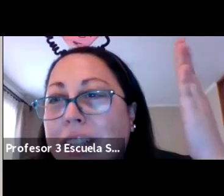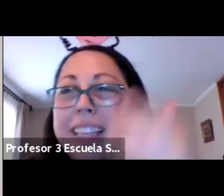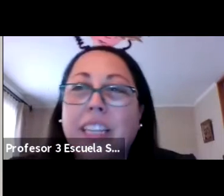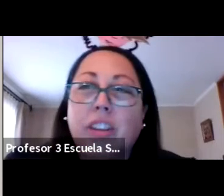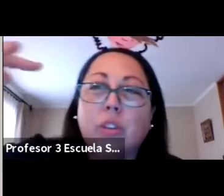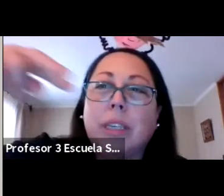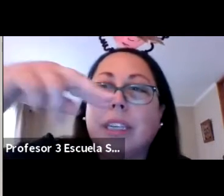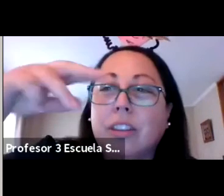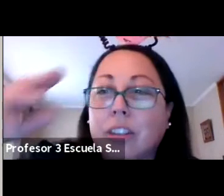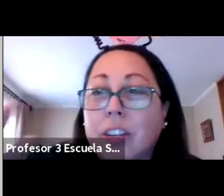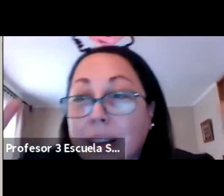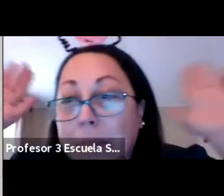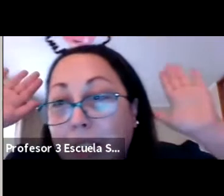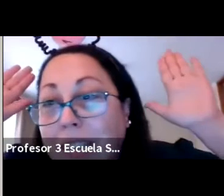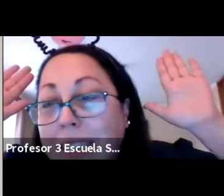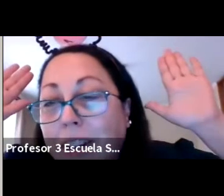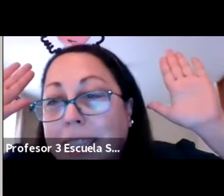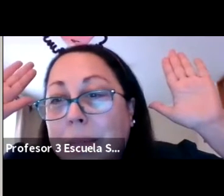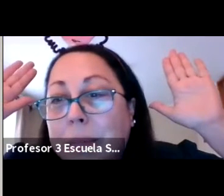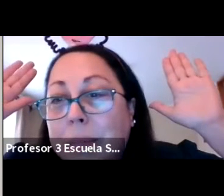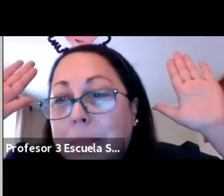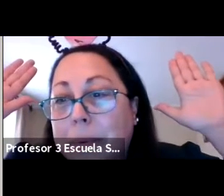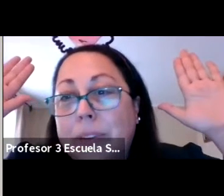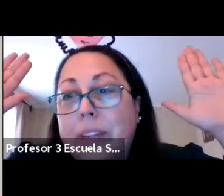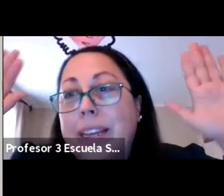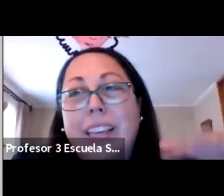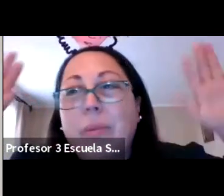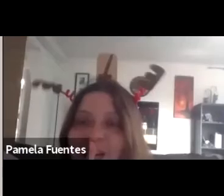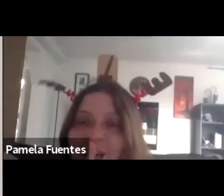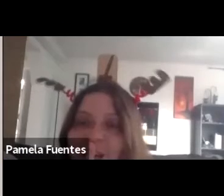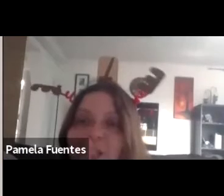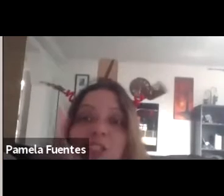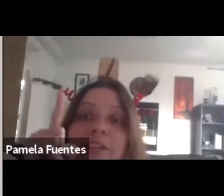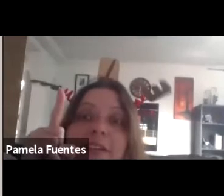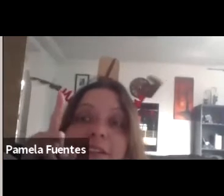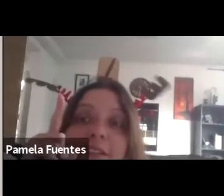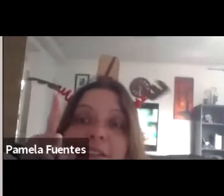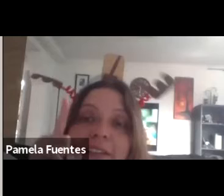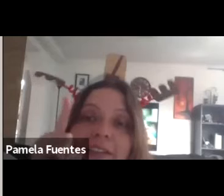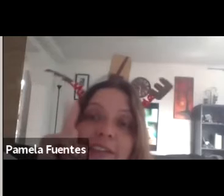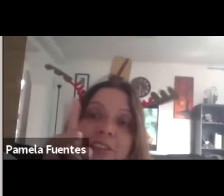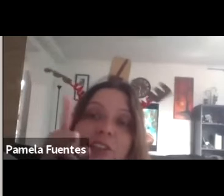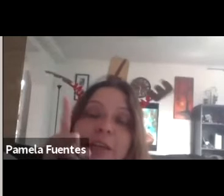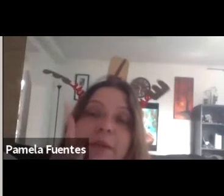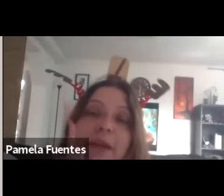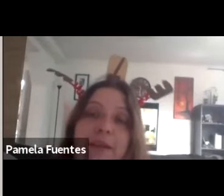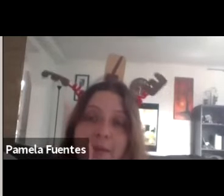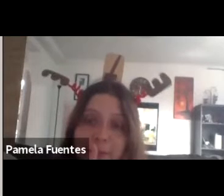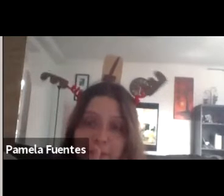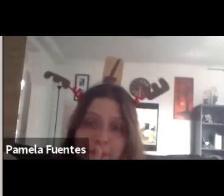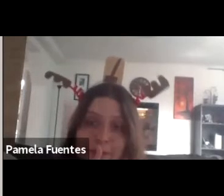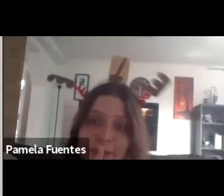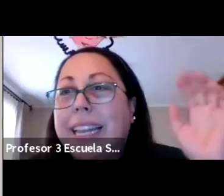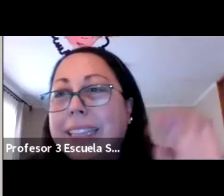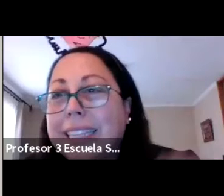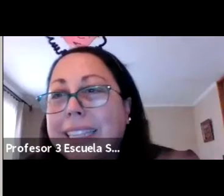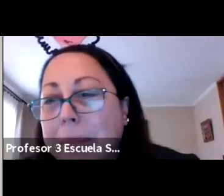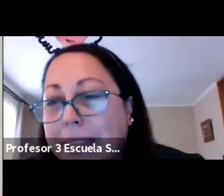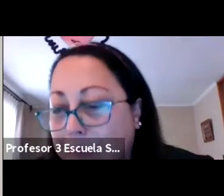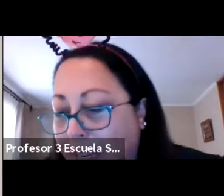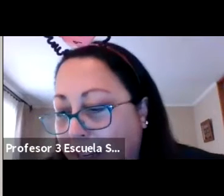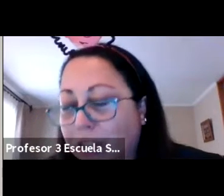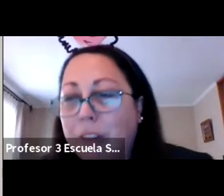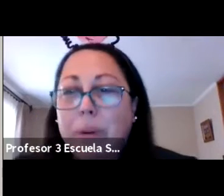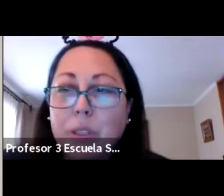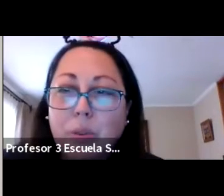mis hijos, le dejé todo chuequito, pero se hace lo que se puede, po. Igual el pelo crece. El pelo crece. ¿Viste? La